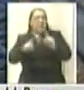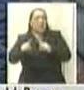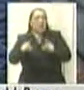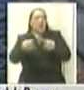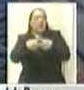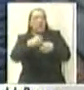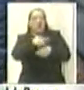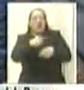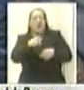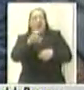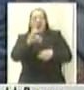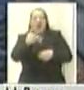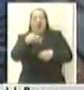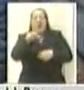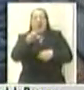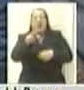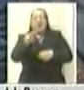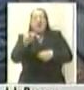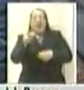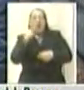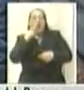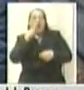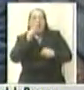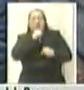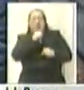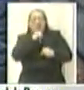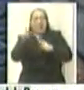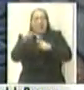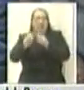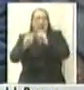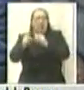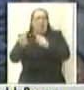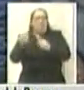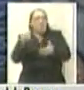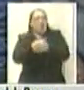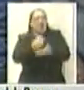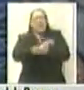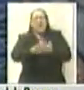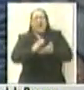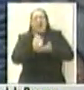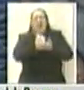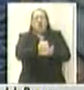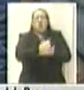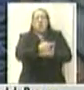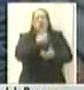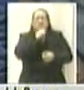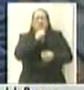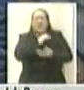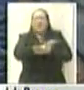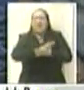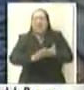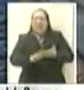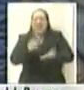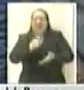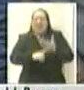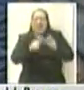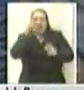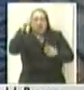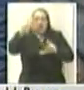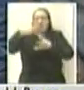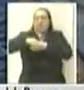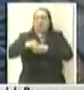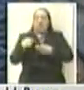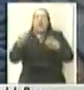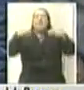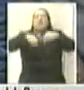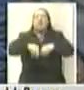de ese organismo, señor, modificando el estatuto de la Fundación Canevaro, señor, que requería la